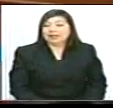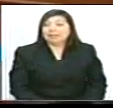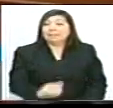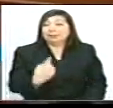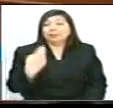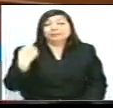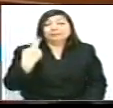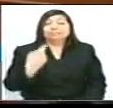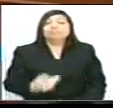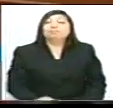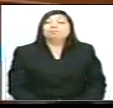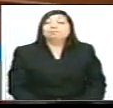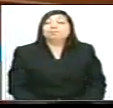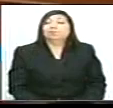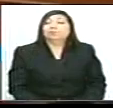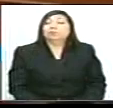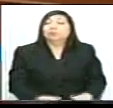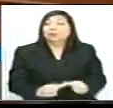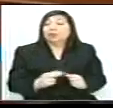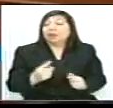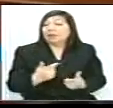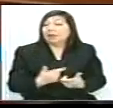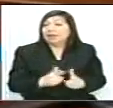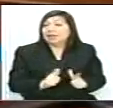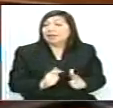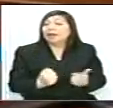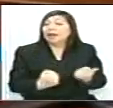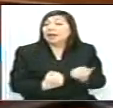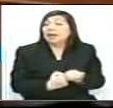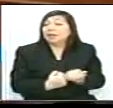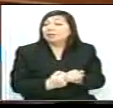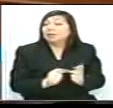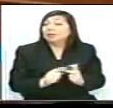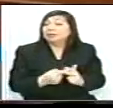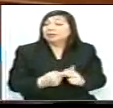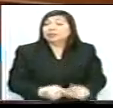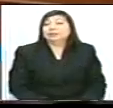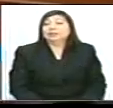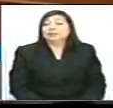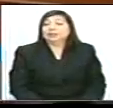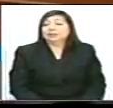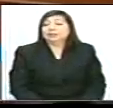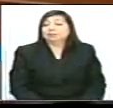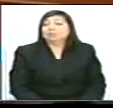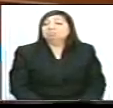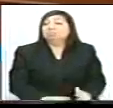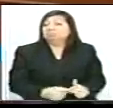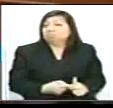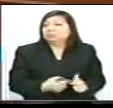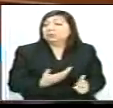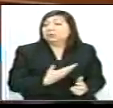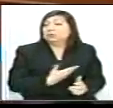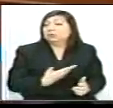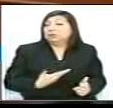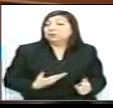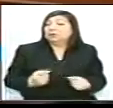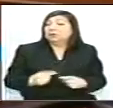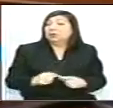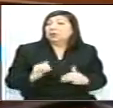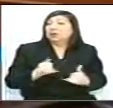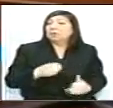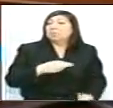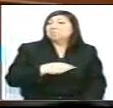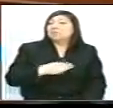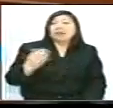esa razón, la bancada liberal apoya esta iniciativa. Es una iniciativa del Ejecutivo, ha estado aquel